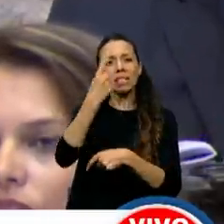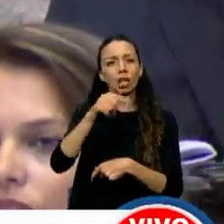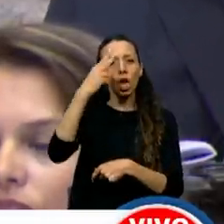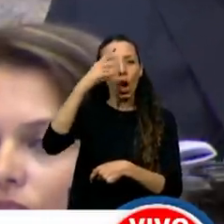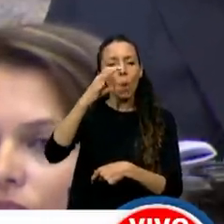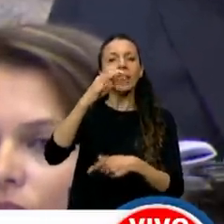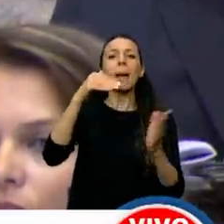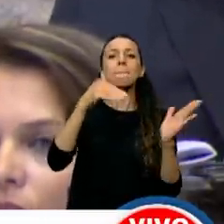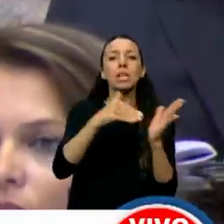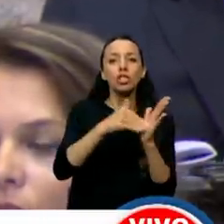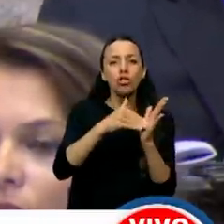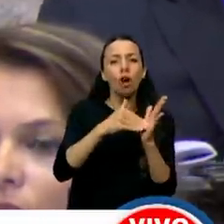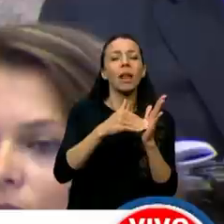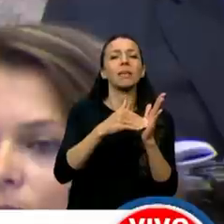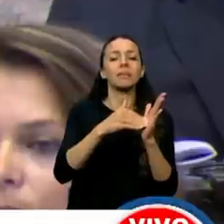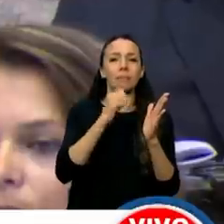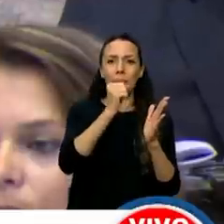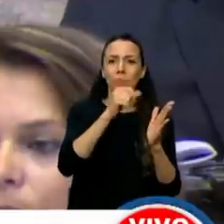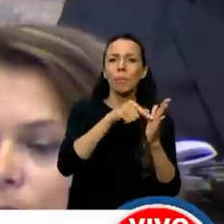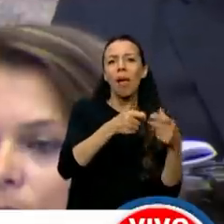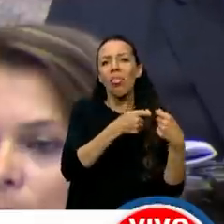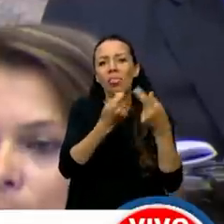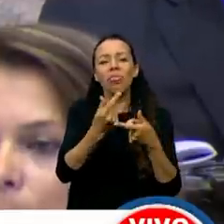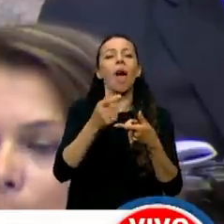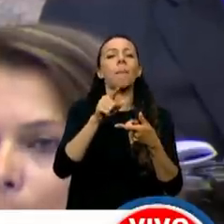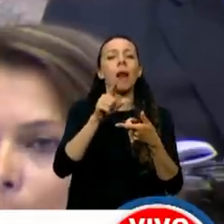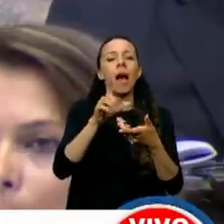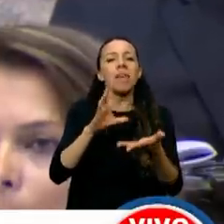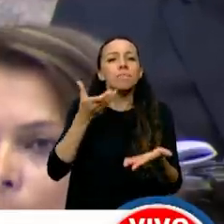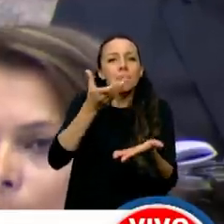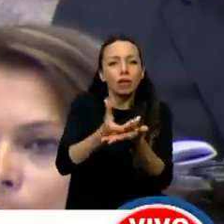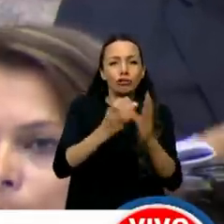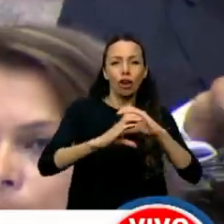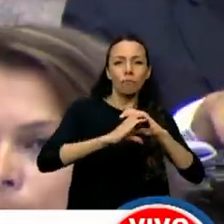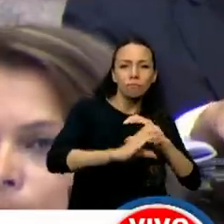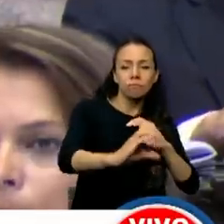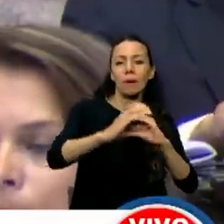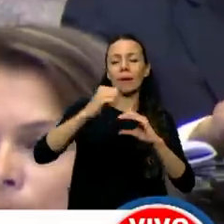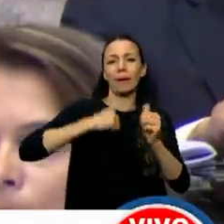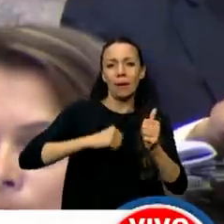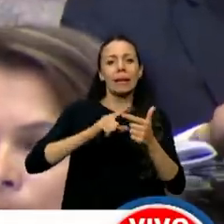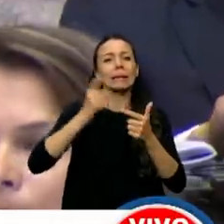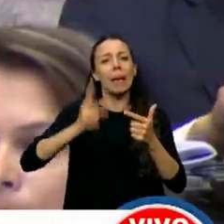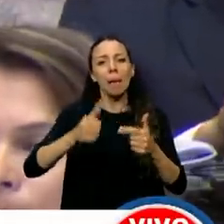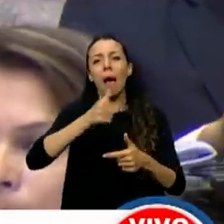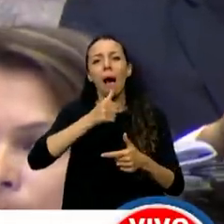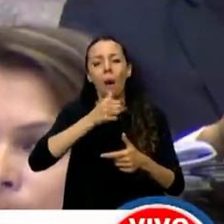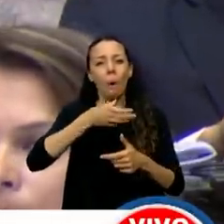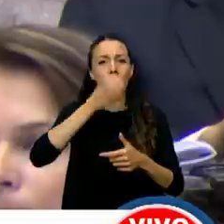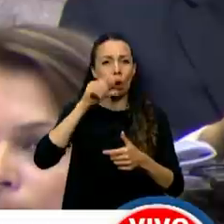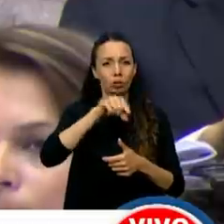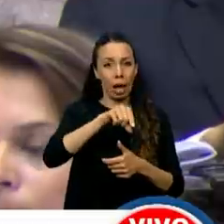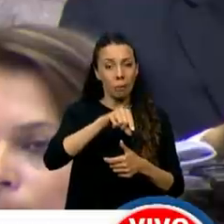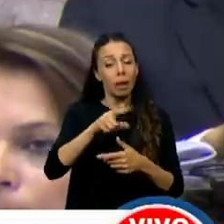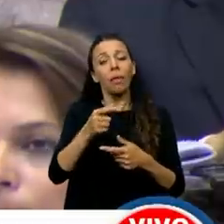saneamiento y agua y agua potable que van a tener un beneficio directo para los más de 165 mil jujeños